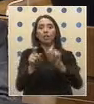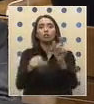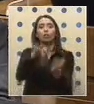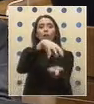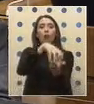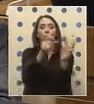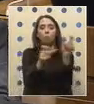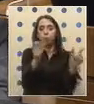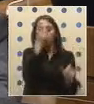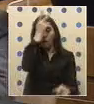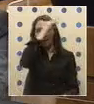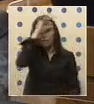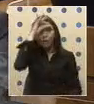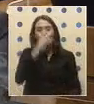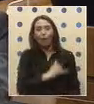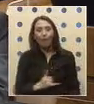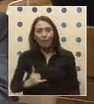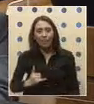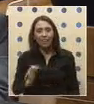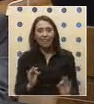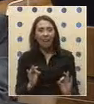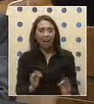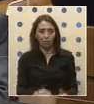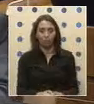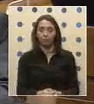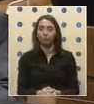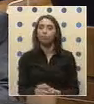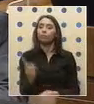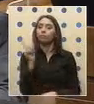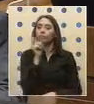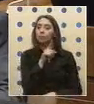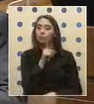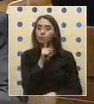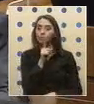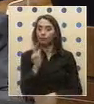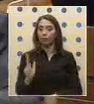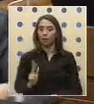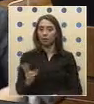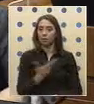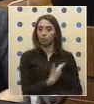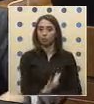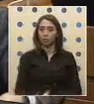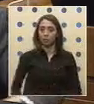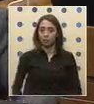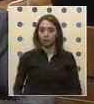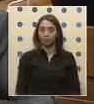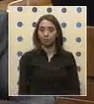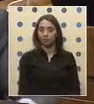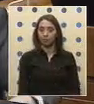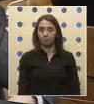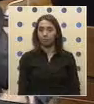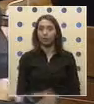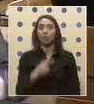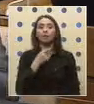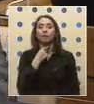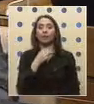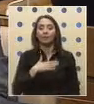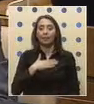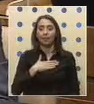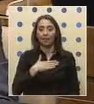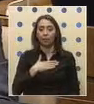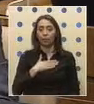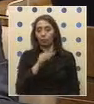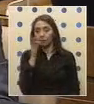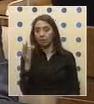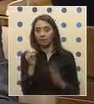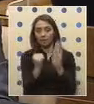pueblos originarios. Y por último, señor presidente, quisiera